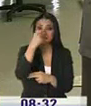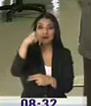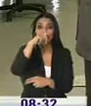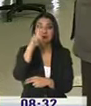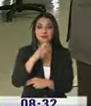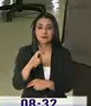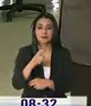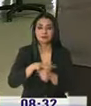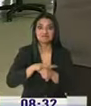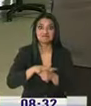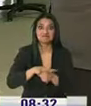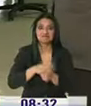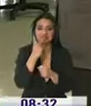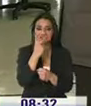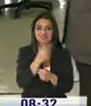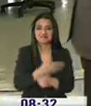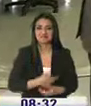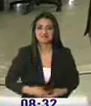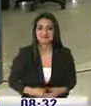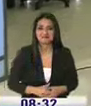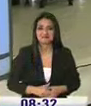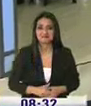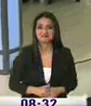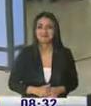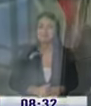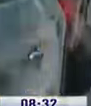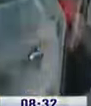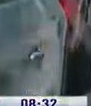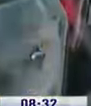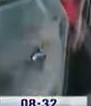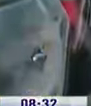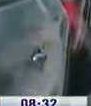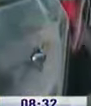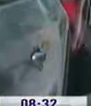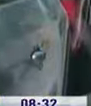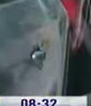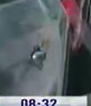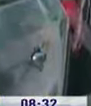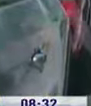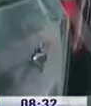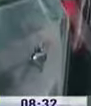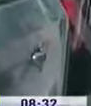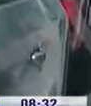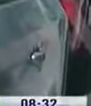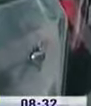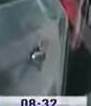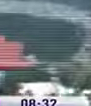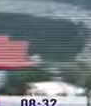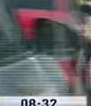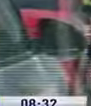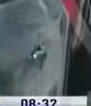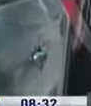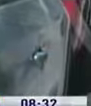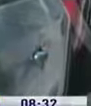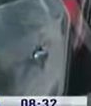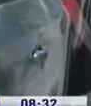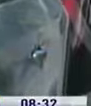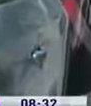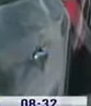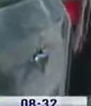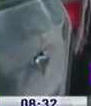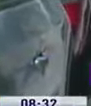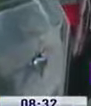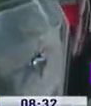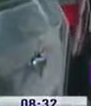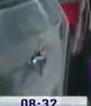Se murió de las diras, veamos cómo le fue. Veamos, adelante mi switcher. Atento mi switcher, me copia, atento mi switcher, me copia. Pesquisa, mal